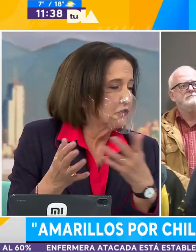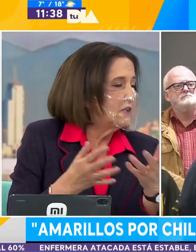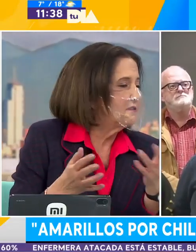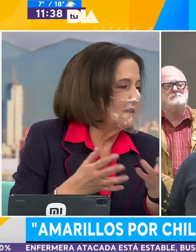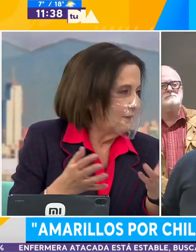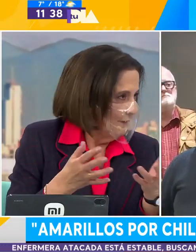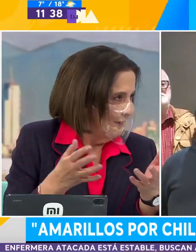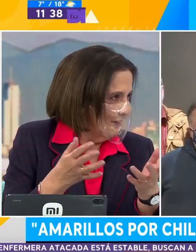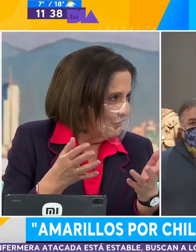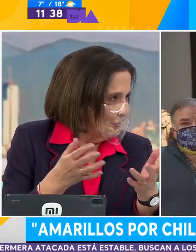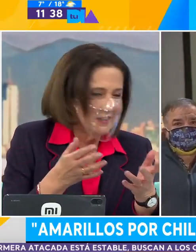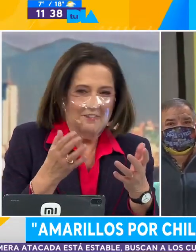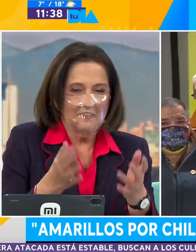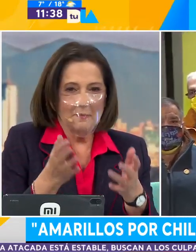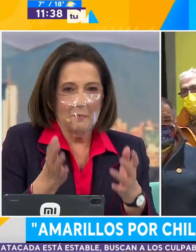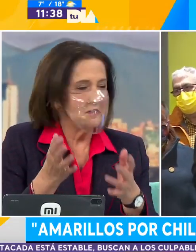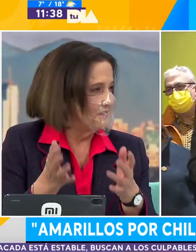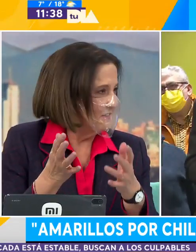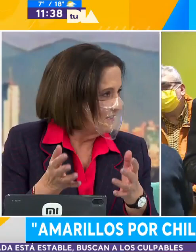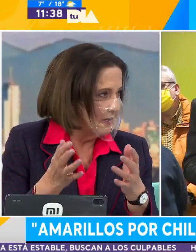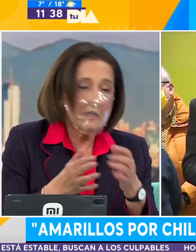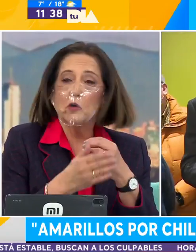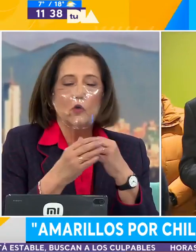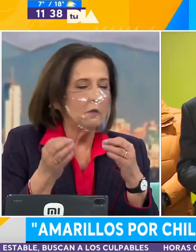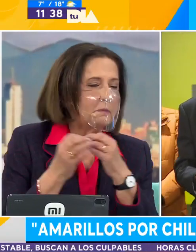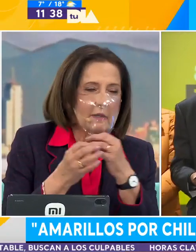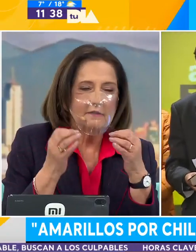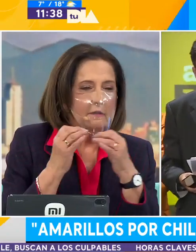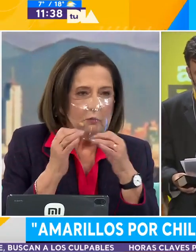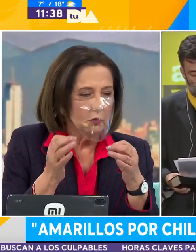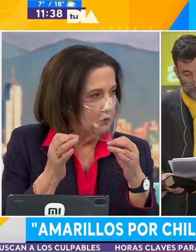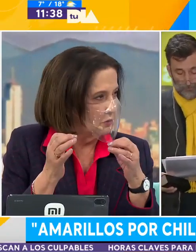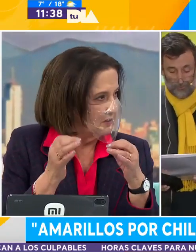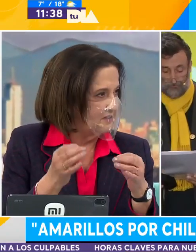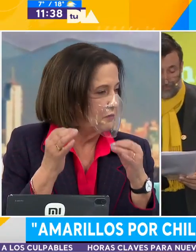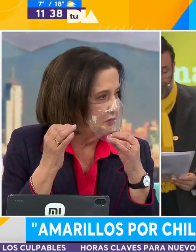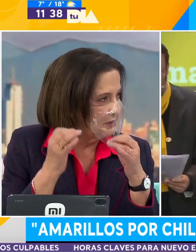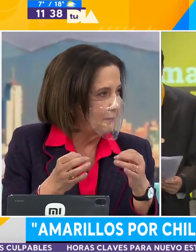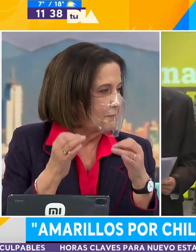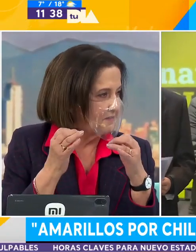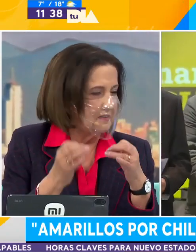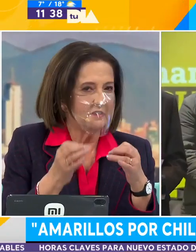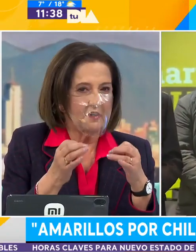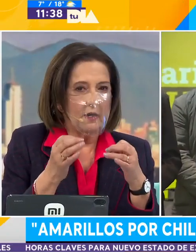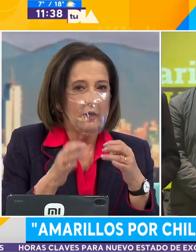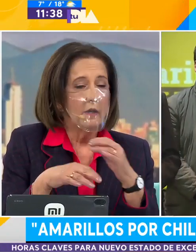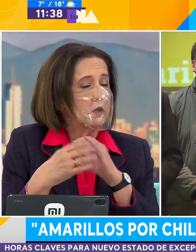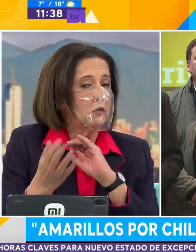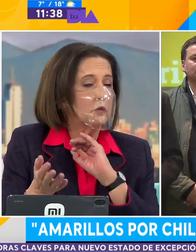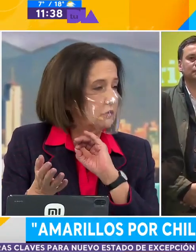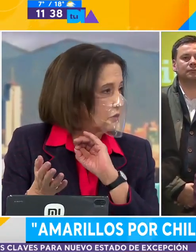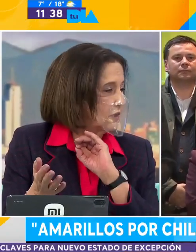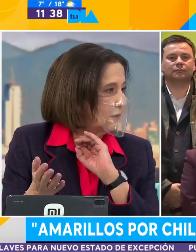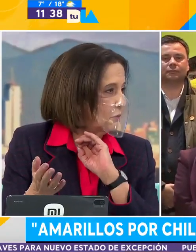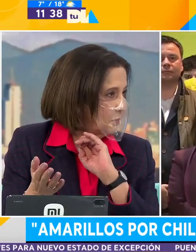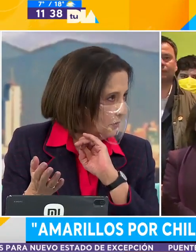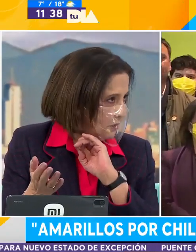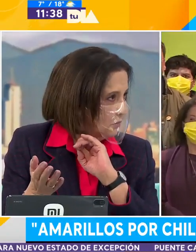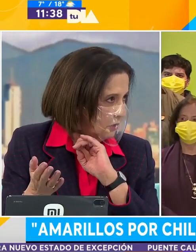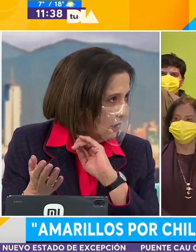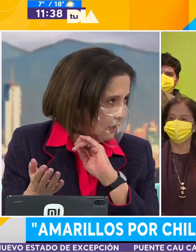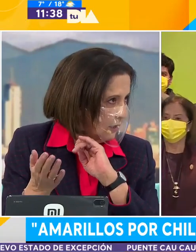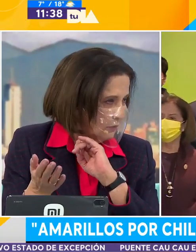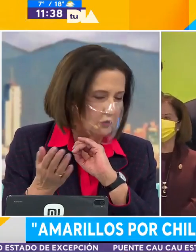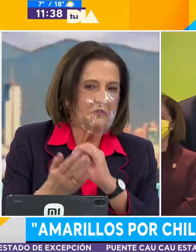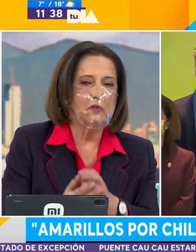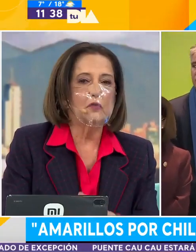no se condice con el sistema presidencial. En ningún país del mundo existe un sistema presidencial con lo que propone